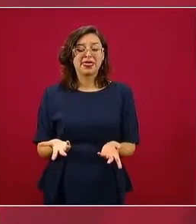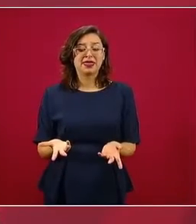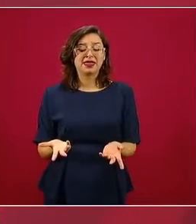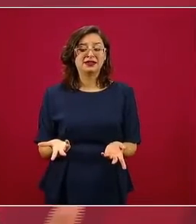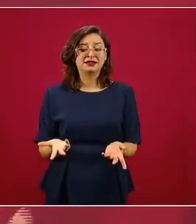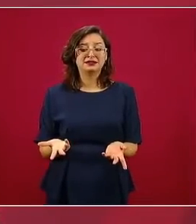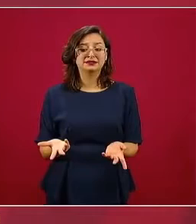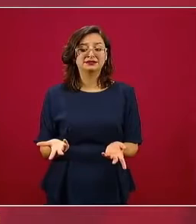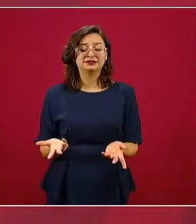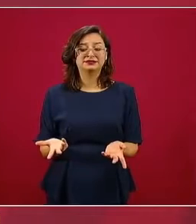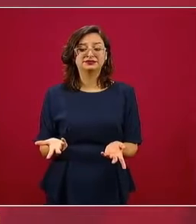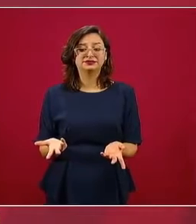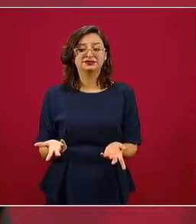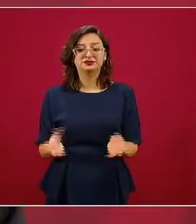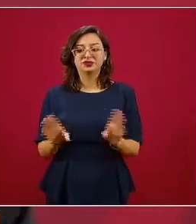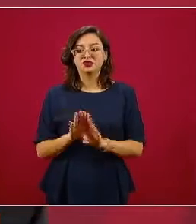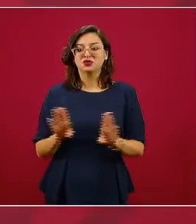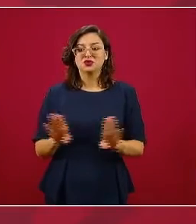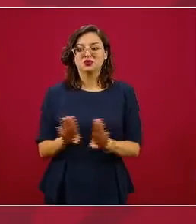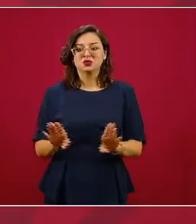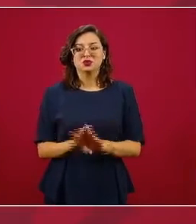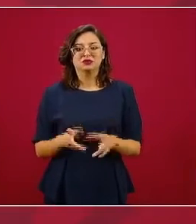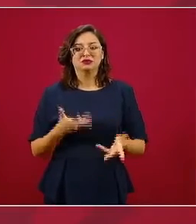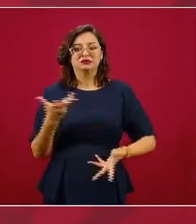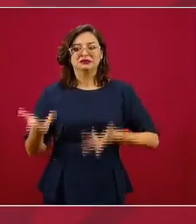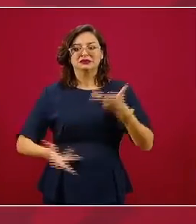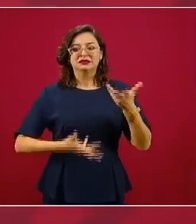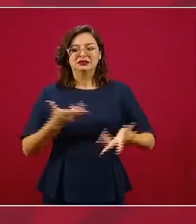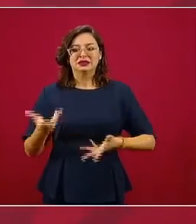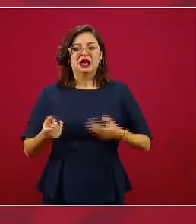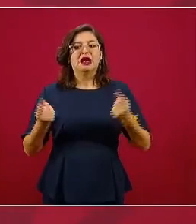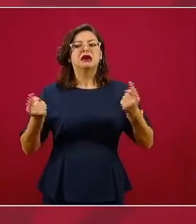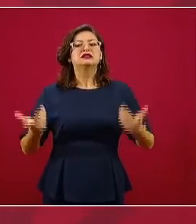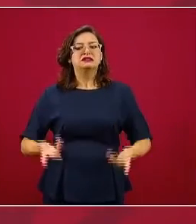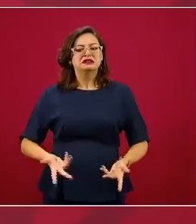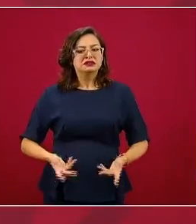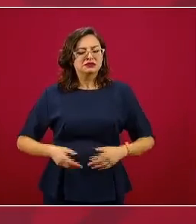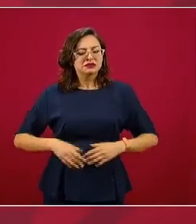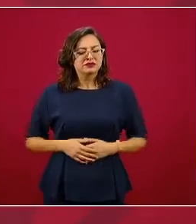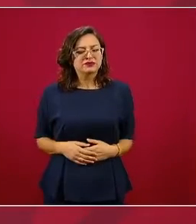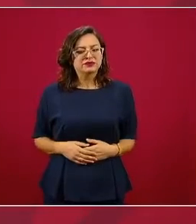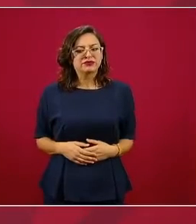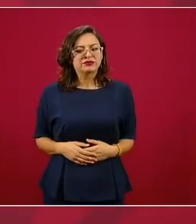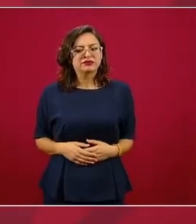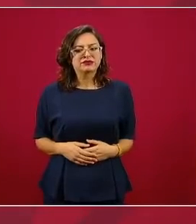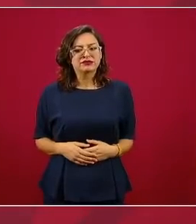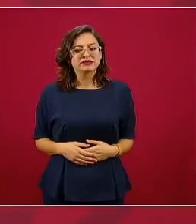Entonces, ¿cómo enfrentamos la pandemia?